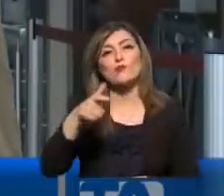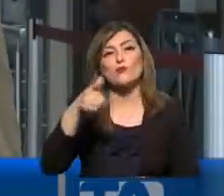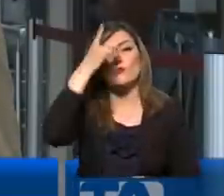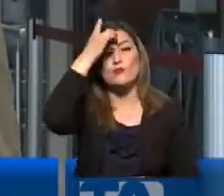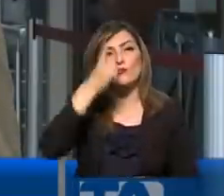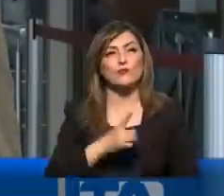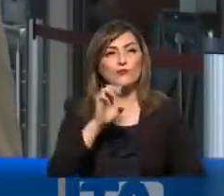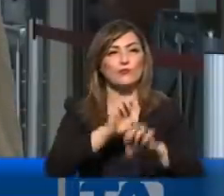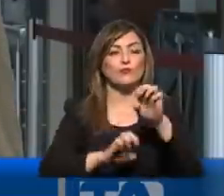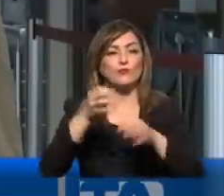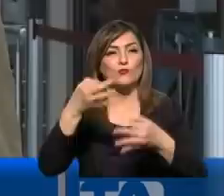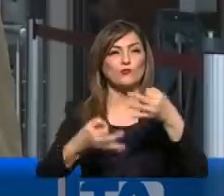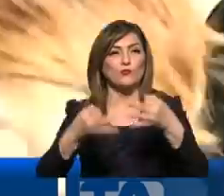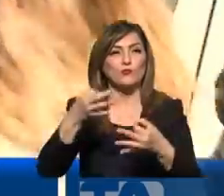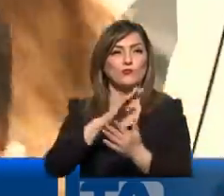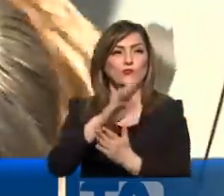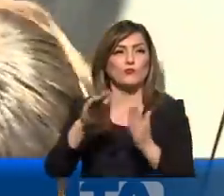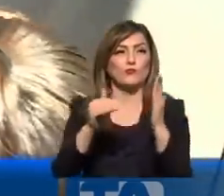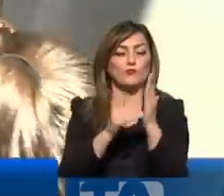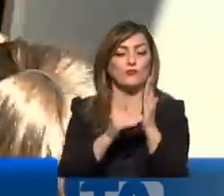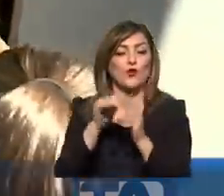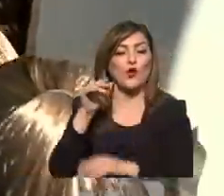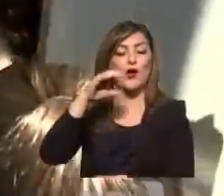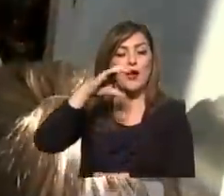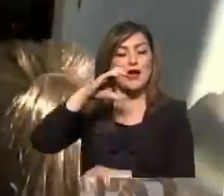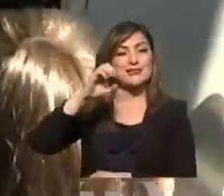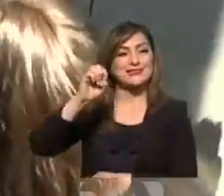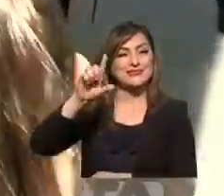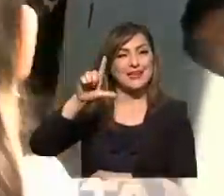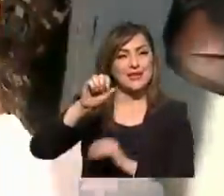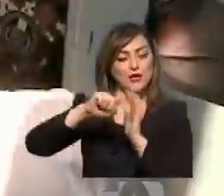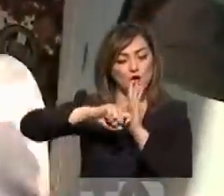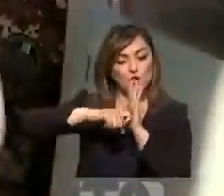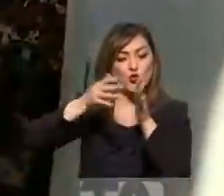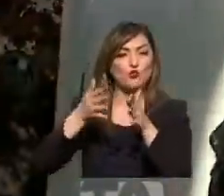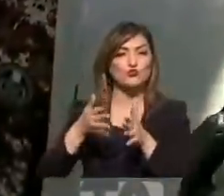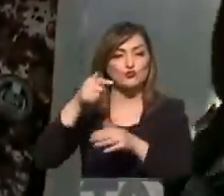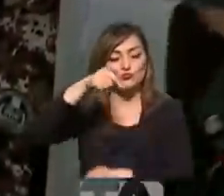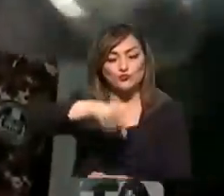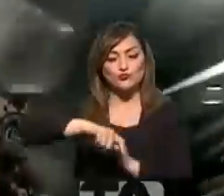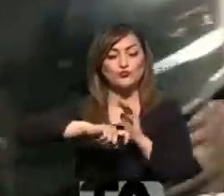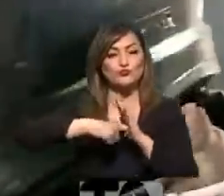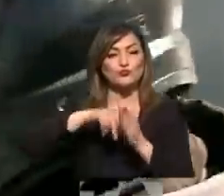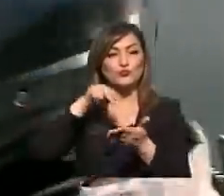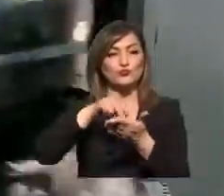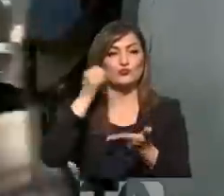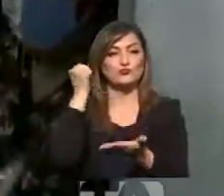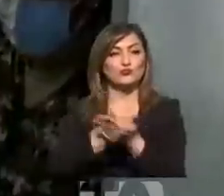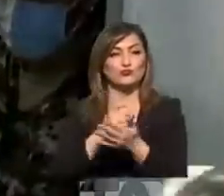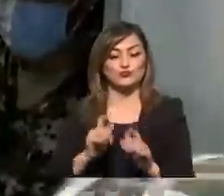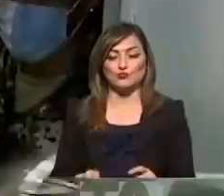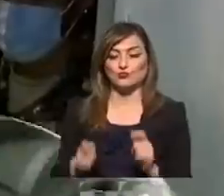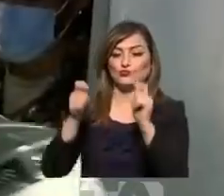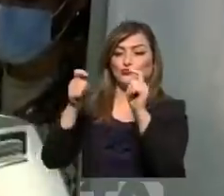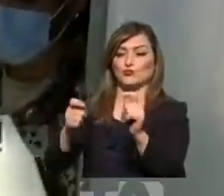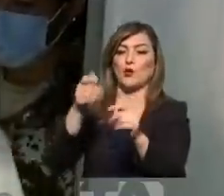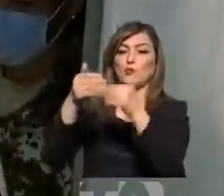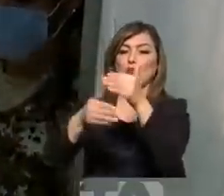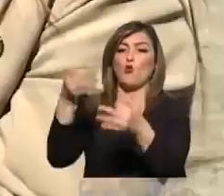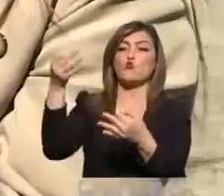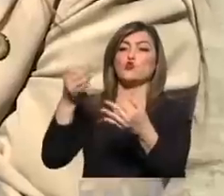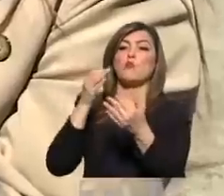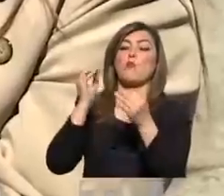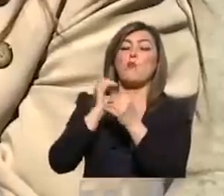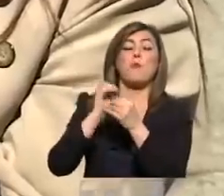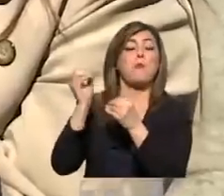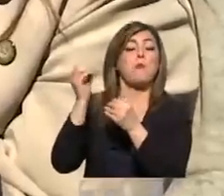decidió calificar el juicio político en contra de Pablo Cerro, el día de hoy el contralor fue notificado de este procedimiento.